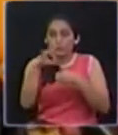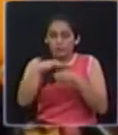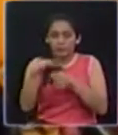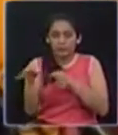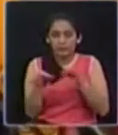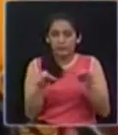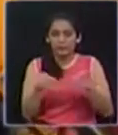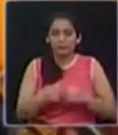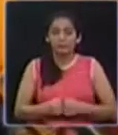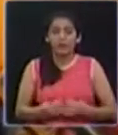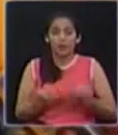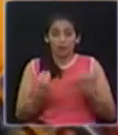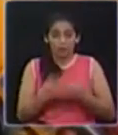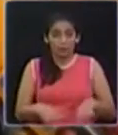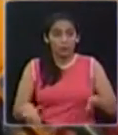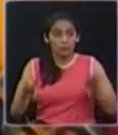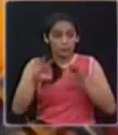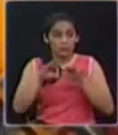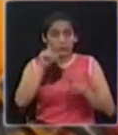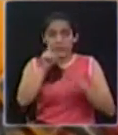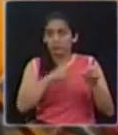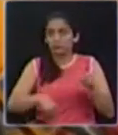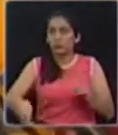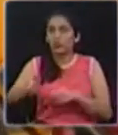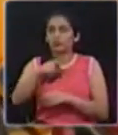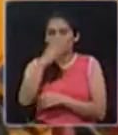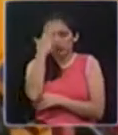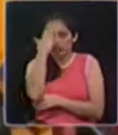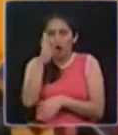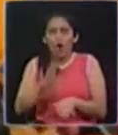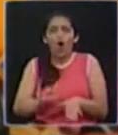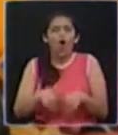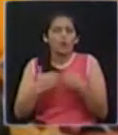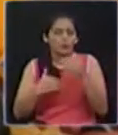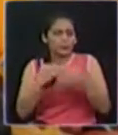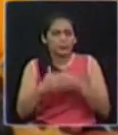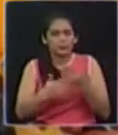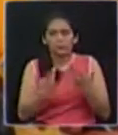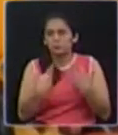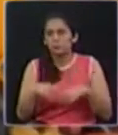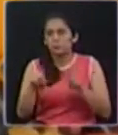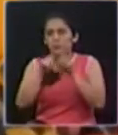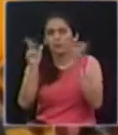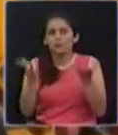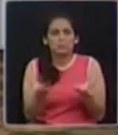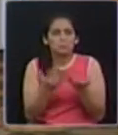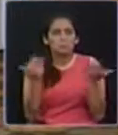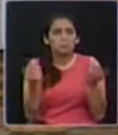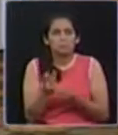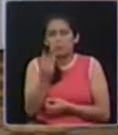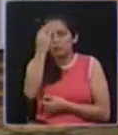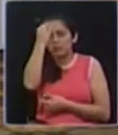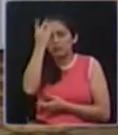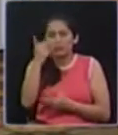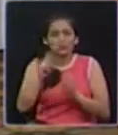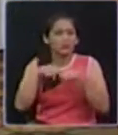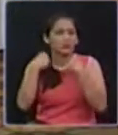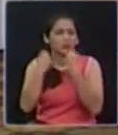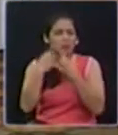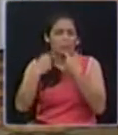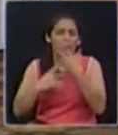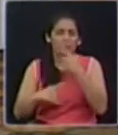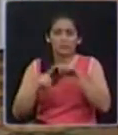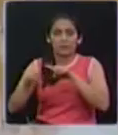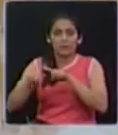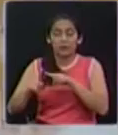acercamiento sabiendo de la responsabilidad que tenemos todas las instituciones, sean estas educativas, sociales, etcétera. Este espacio además sirvió